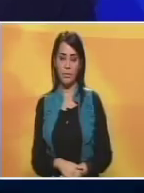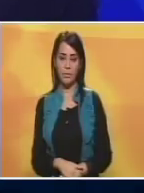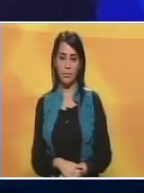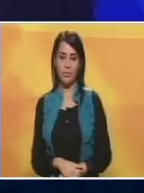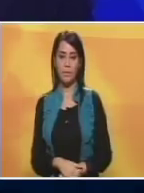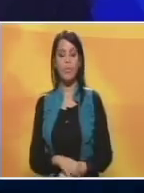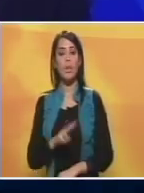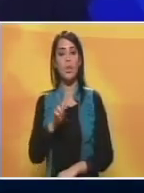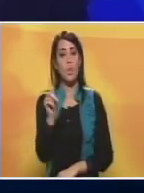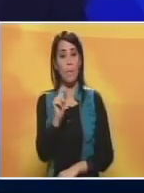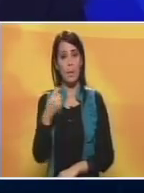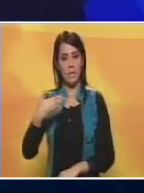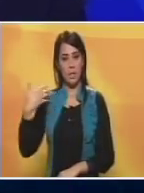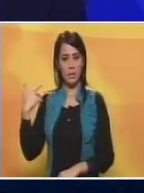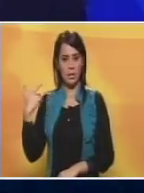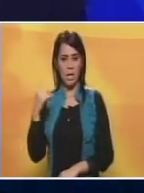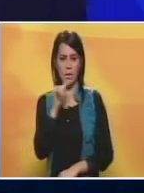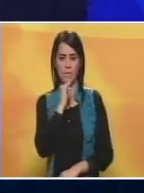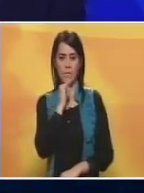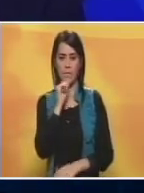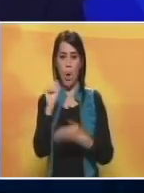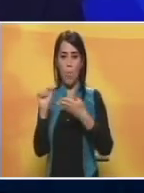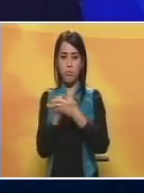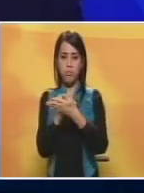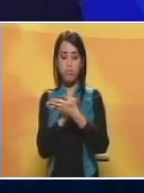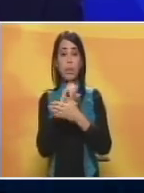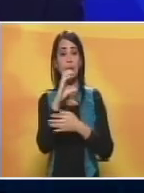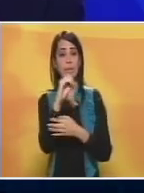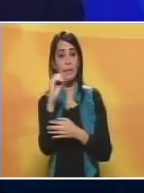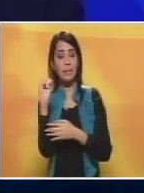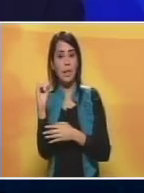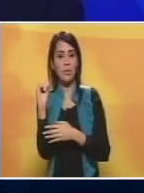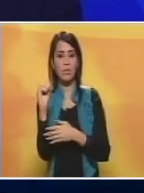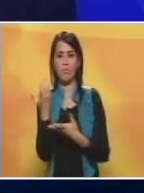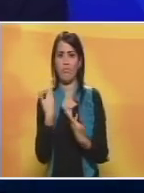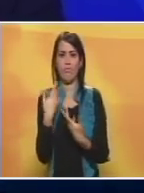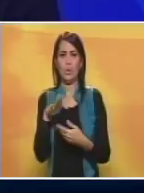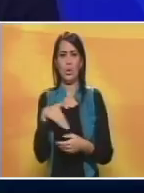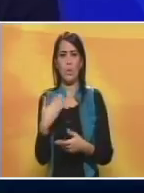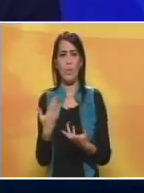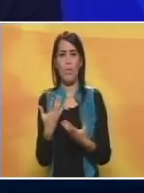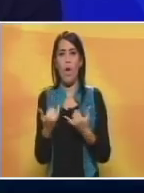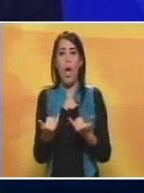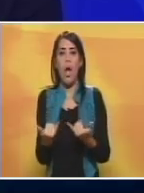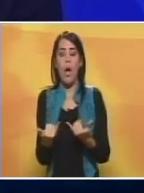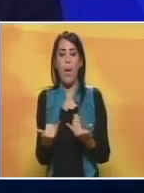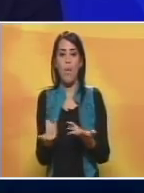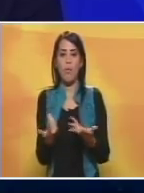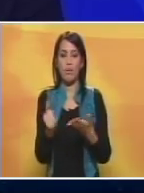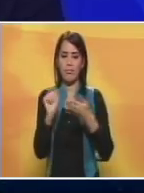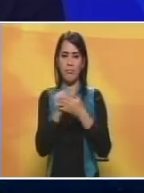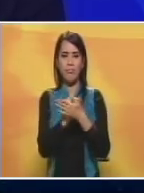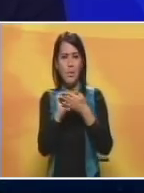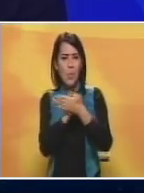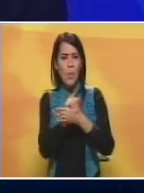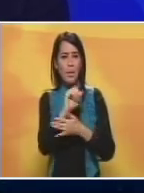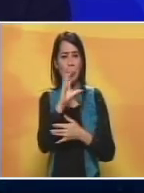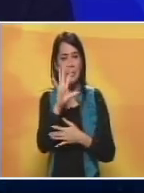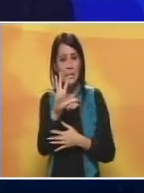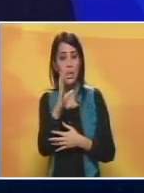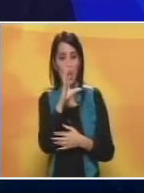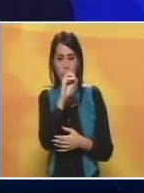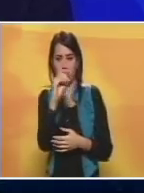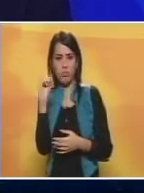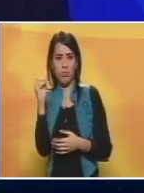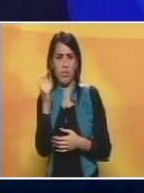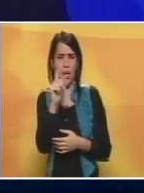Hace 2 meses le anunció, le iba a quitarse 3 ceros y no nació. Y ahora viene con el tema de que tiene que quitarle 5. O sea, en 2